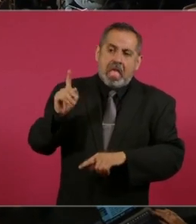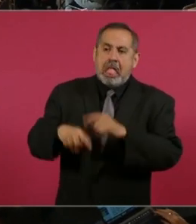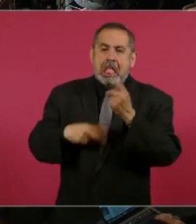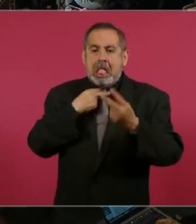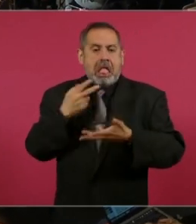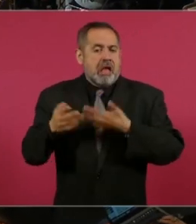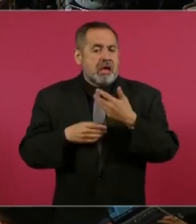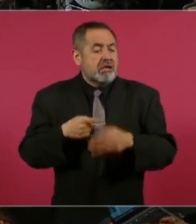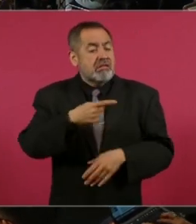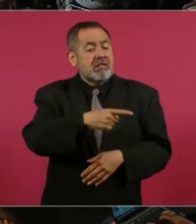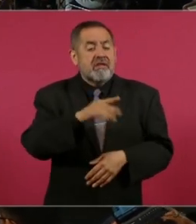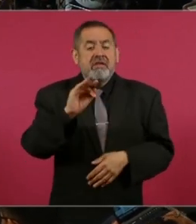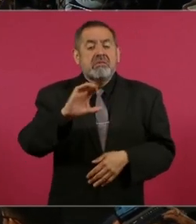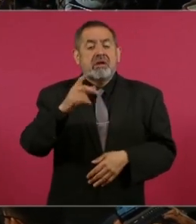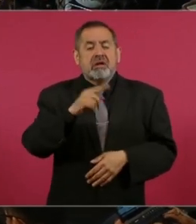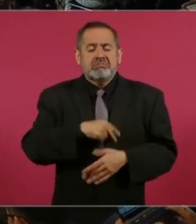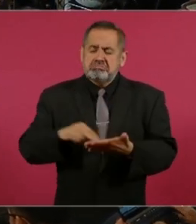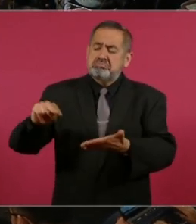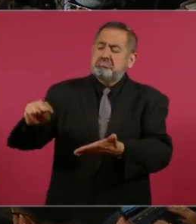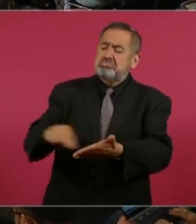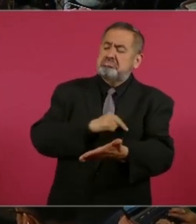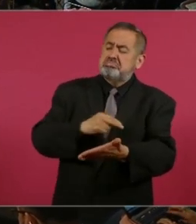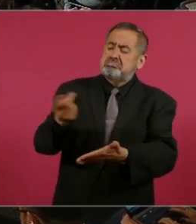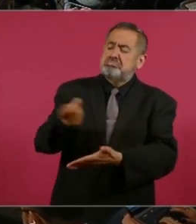un plumazo,